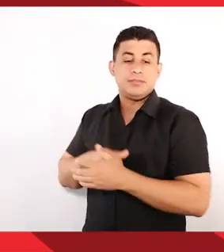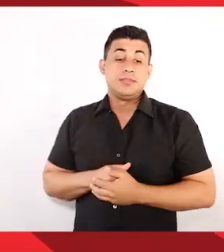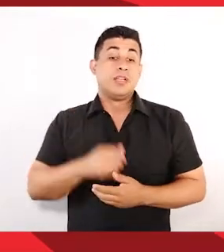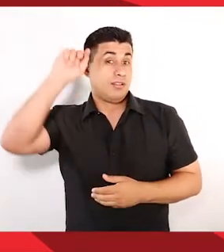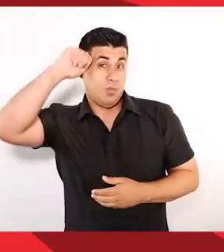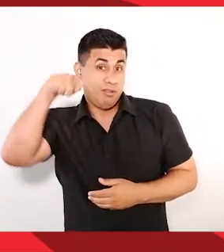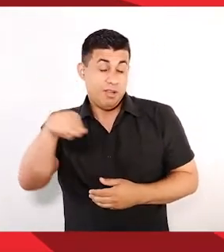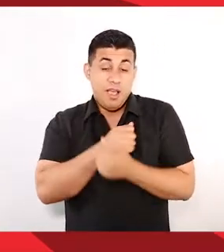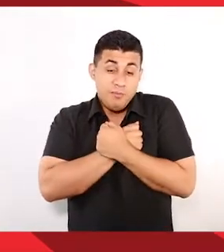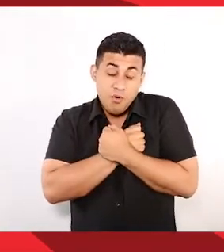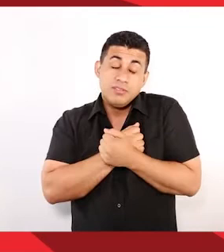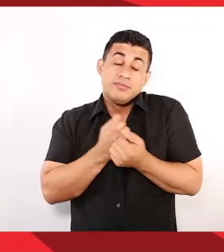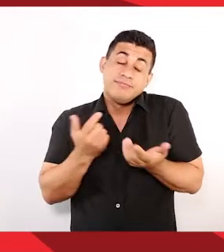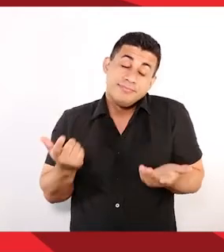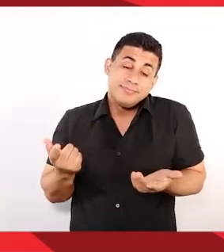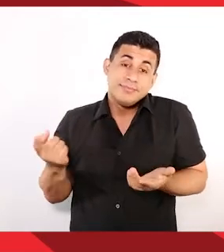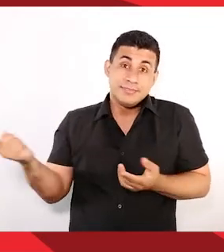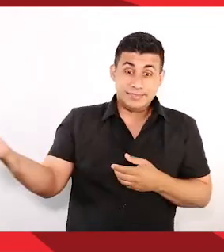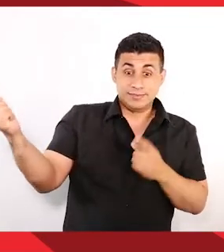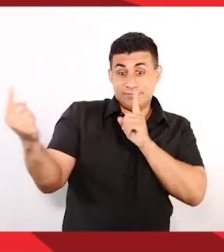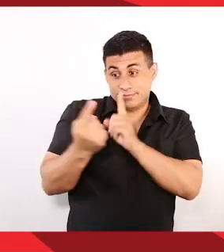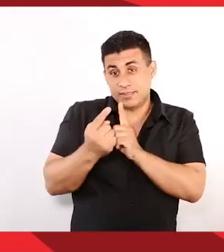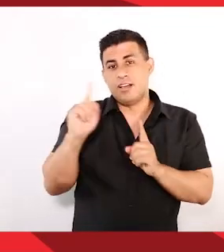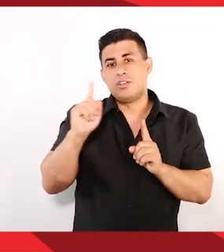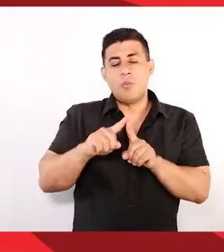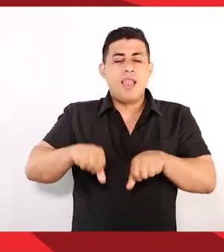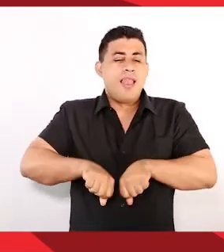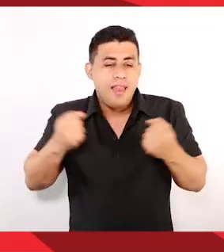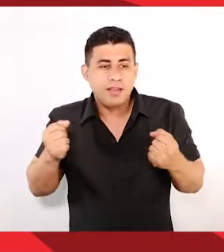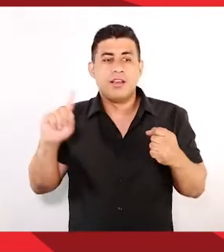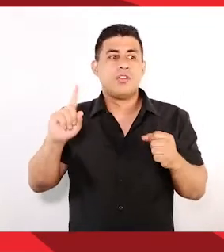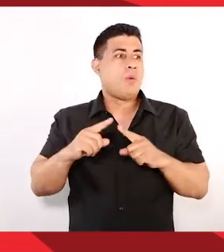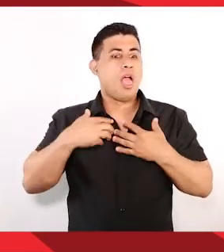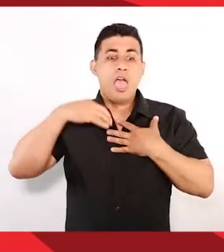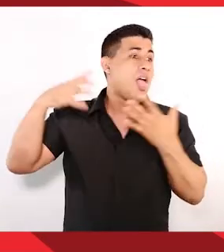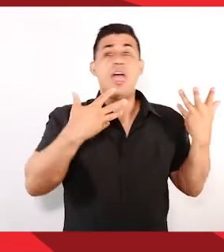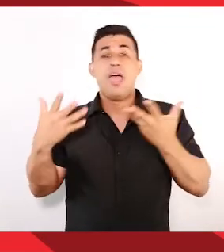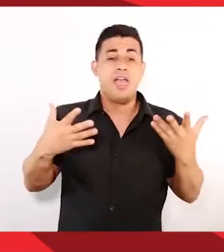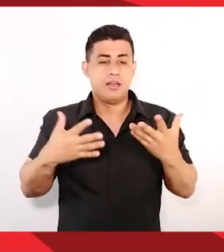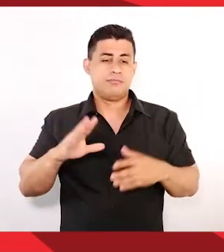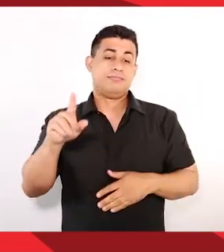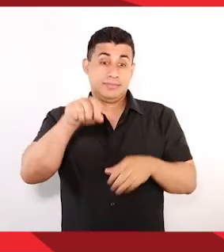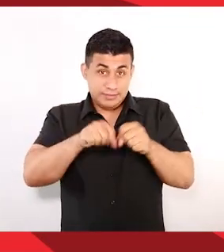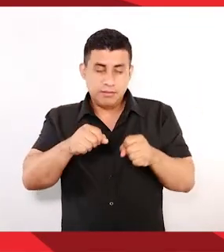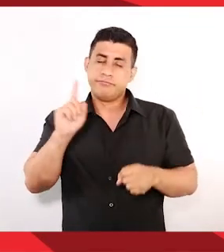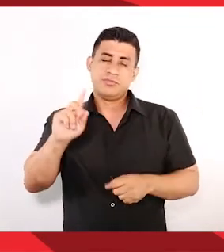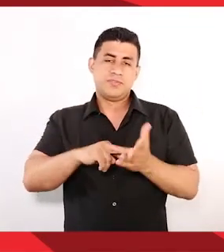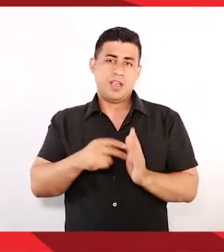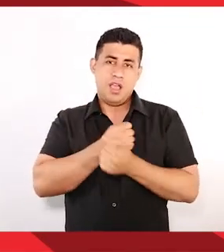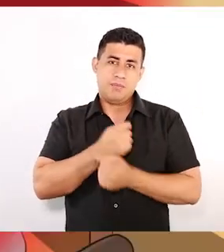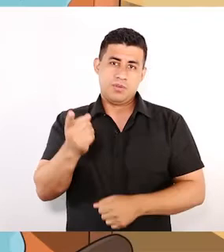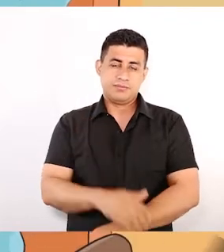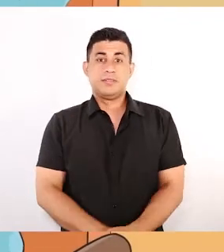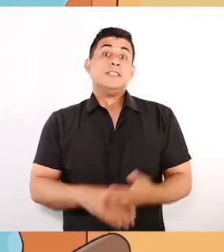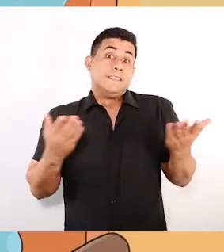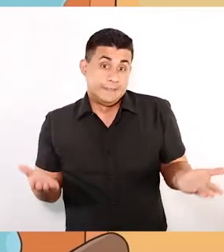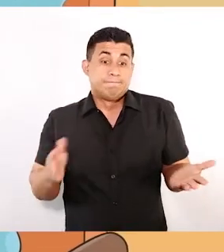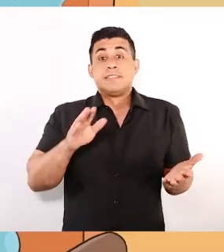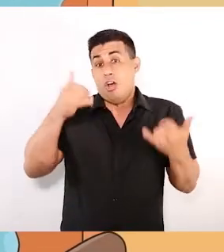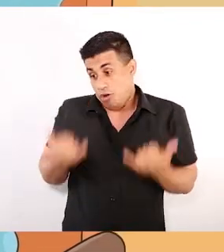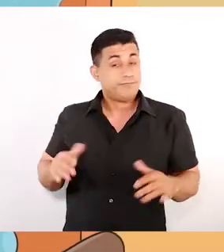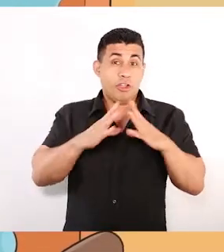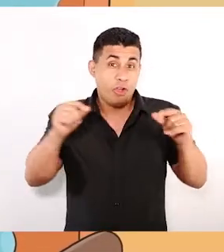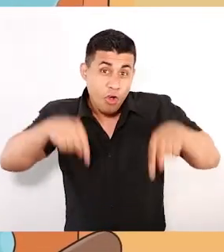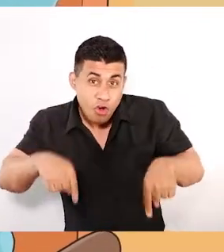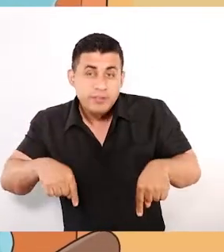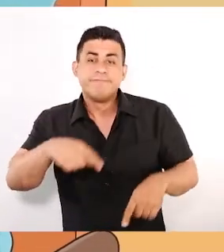relación. Recuerda, el amor cuando llega no lastima, no ahoga. Si te daña, no es amor. Esto